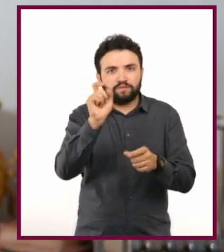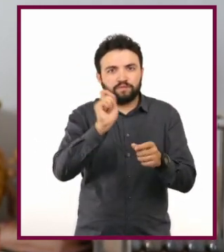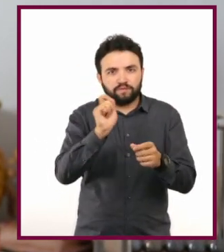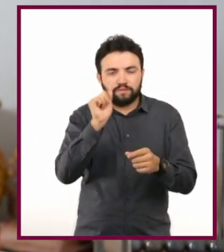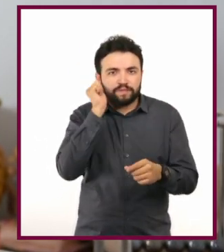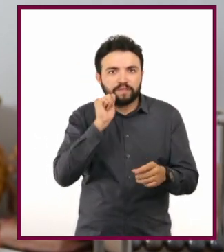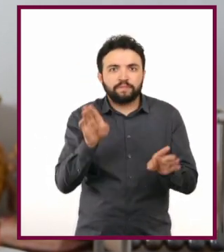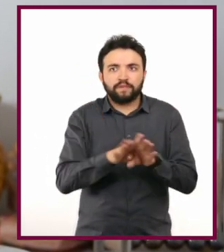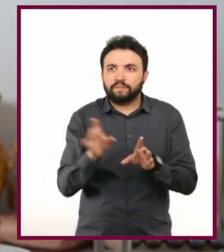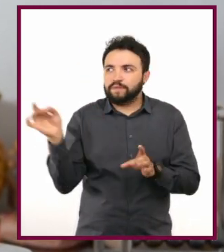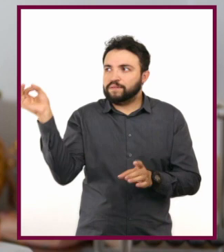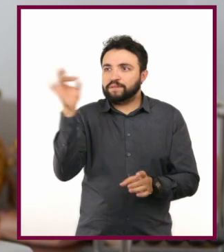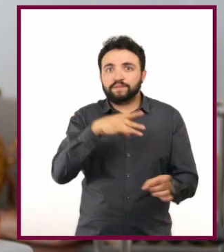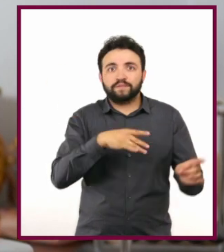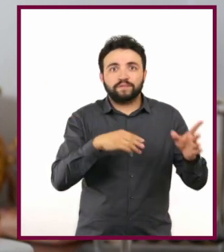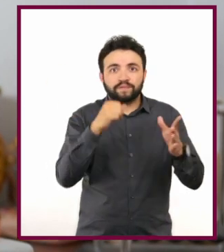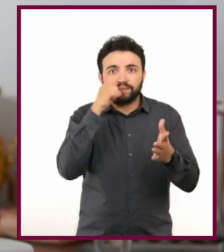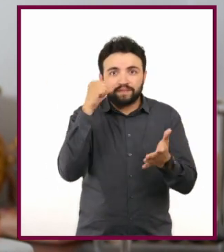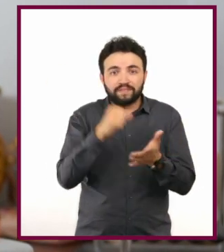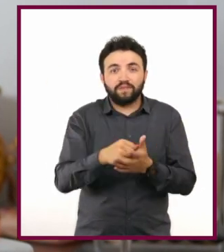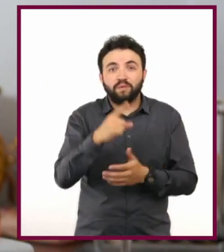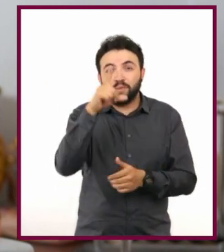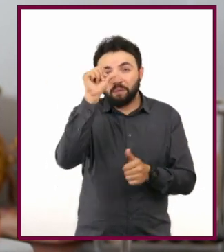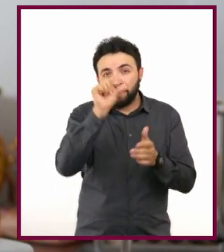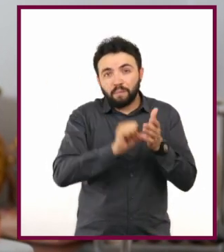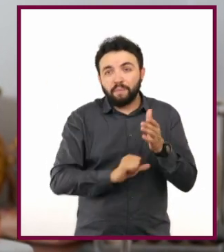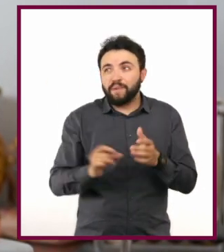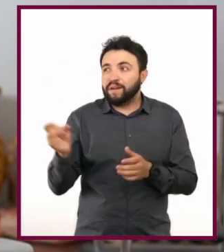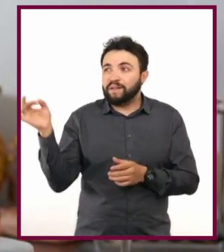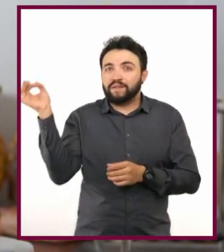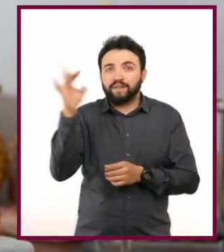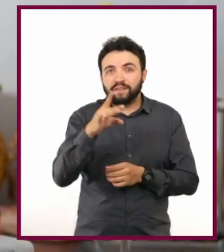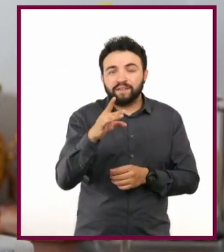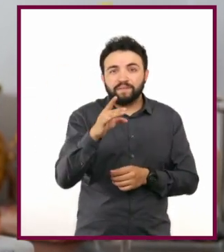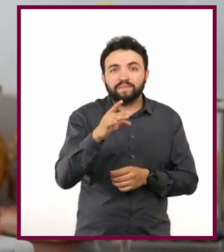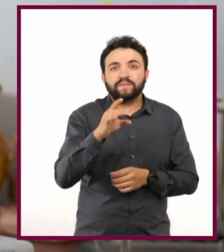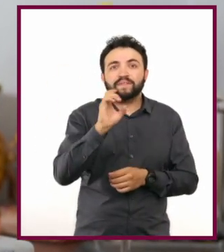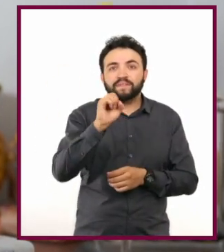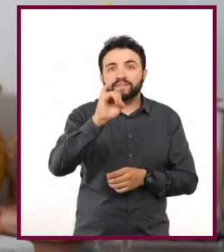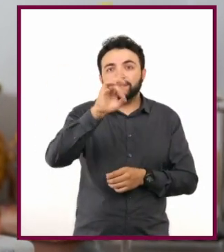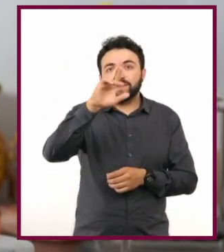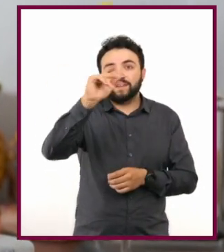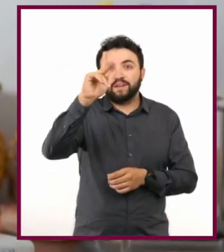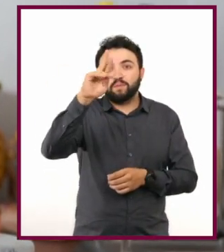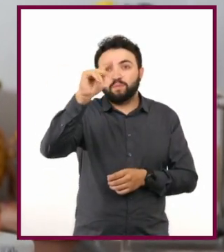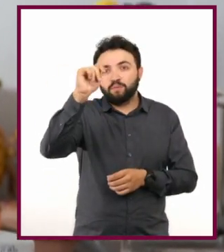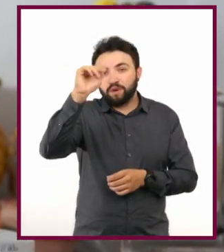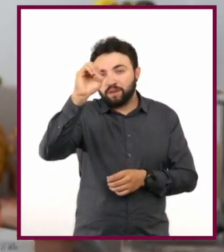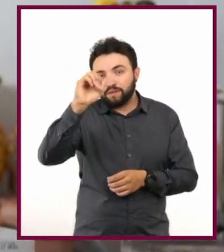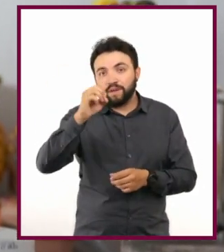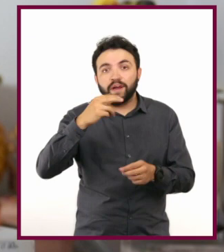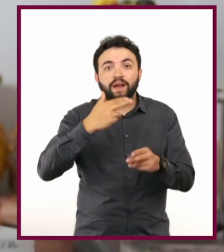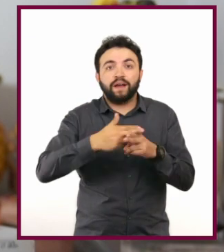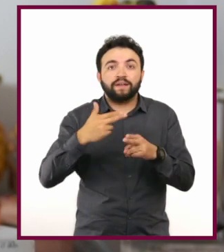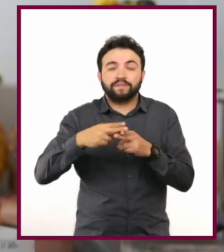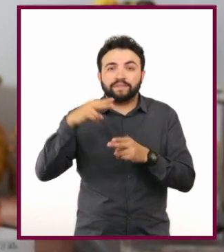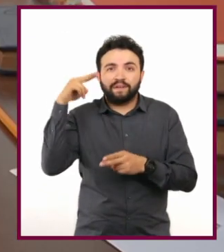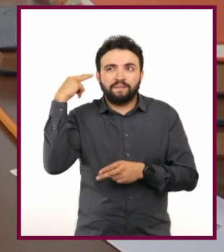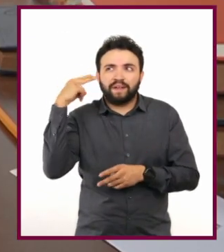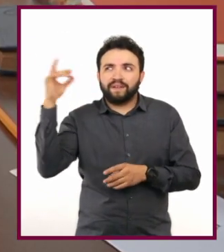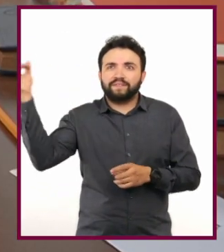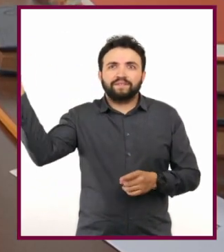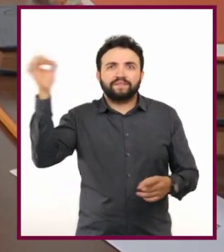su noviazgo por medio de cartas, que tardaban hasta un mes en llegar, desde Irapuato hasta Veracruz. ¡Qué